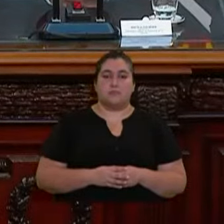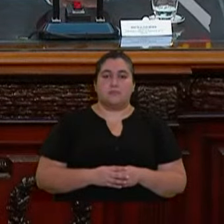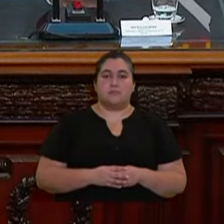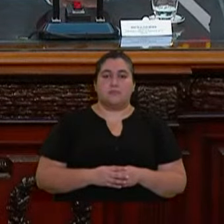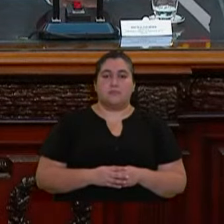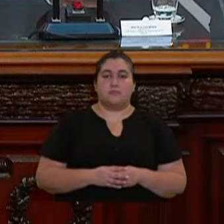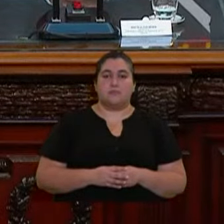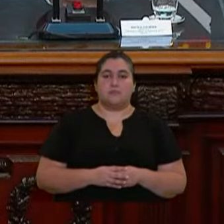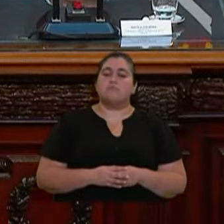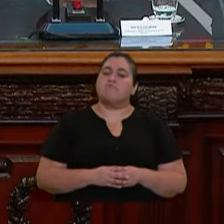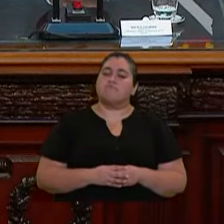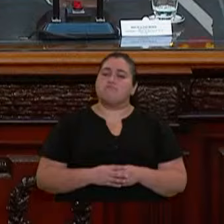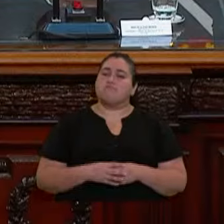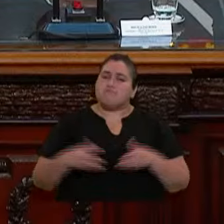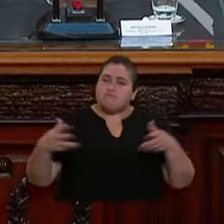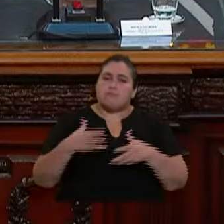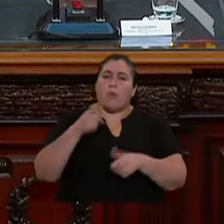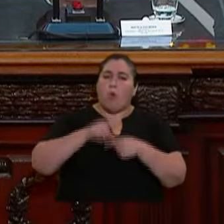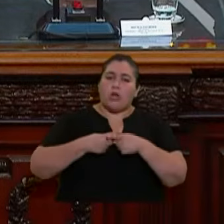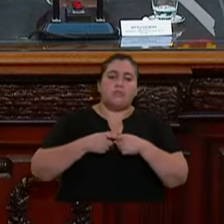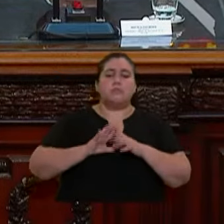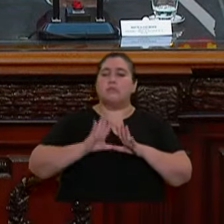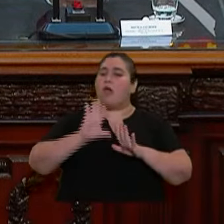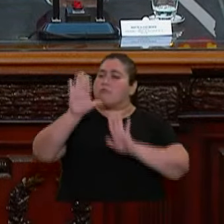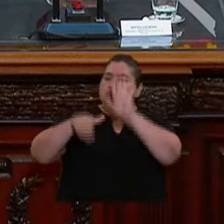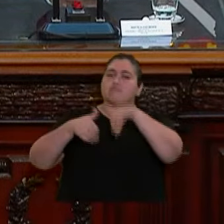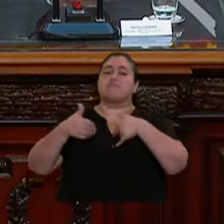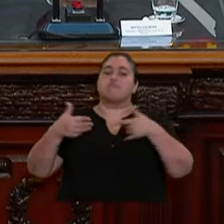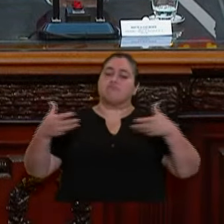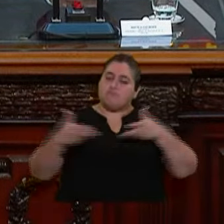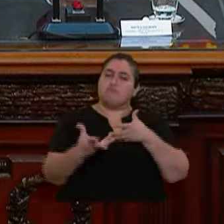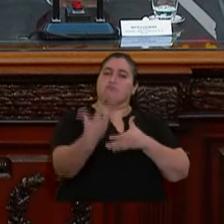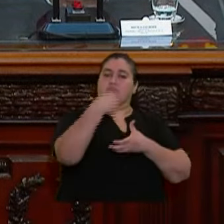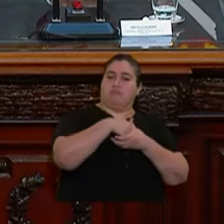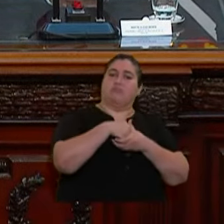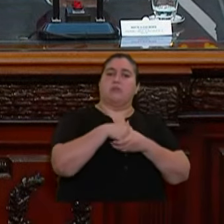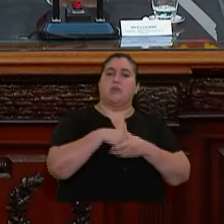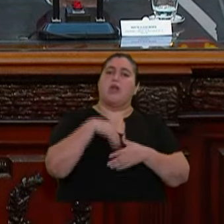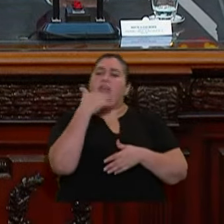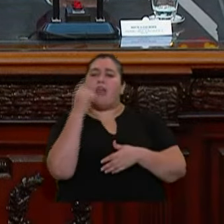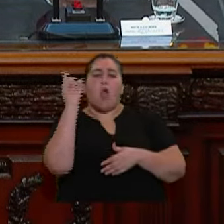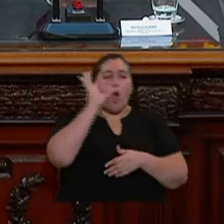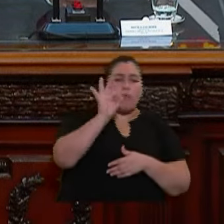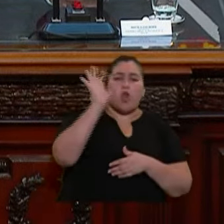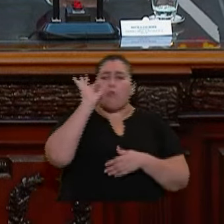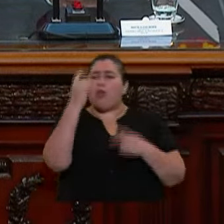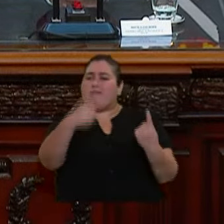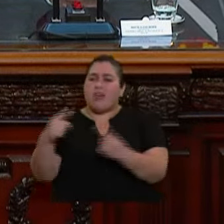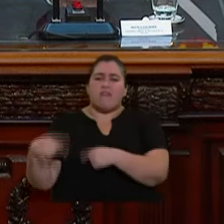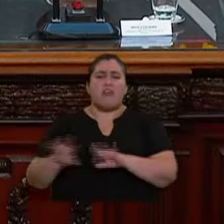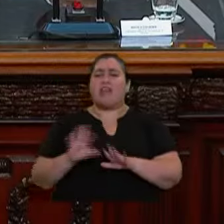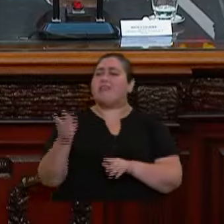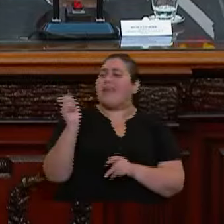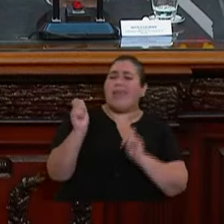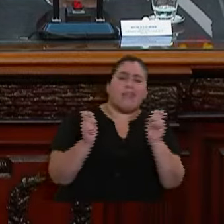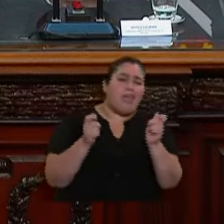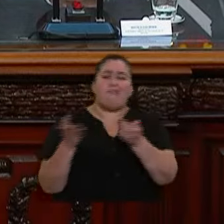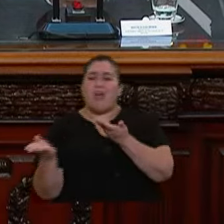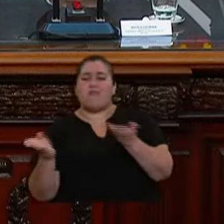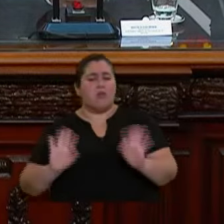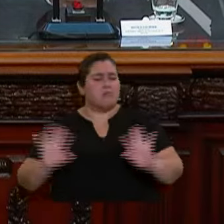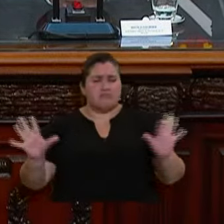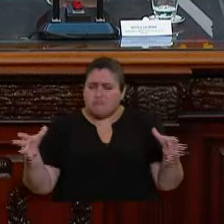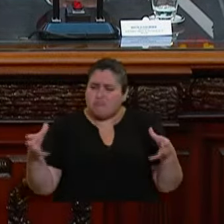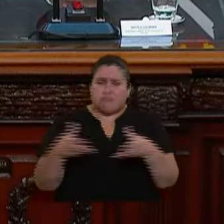Toda la política está convocada a acompañarnos. No nos importa quiénes sean, de dónde vengan, ni qué ideas hayan